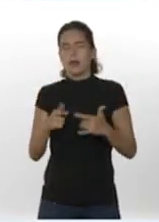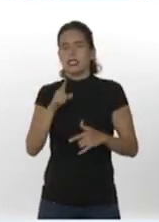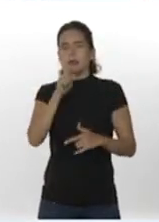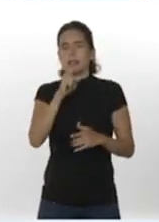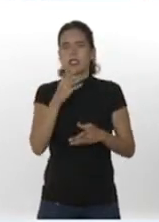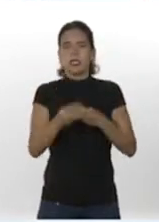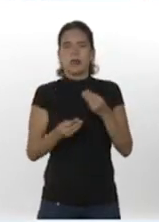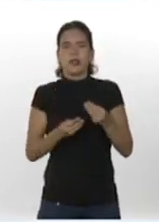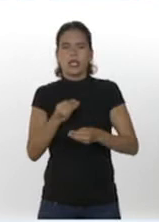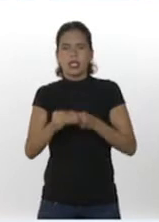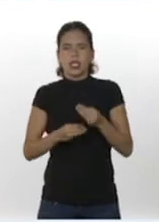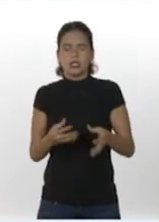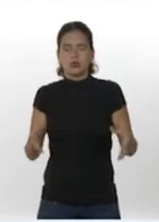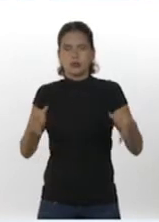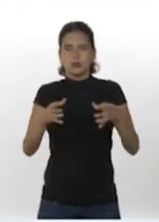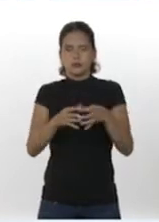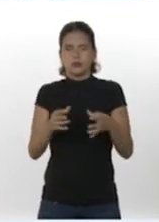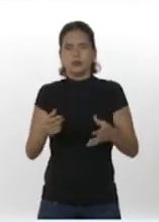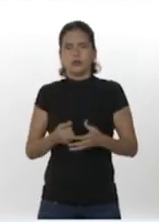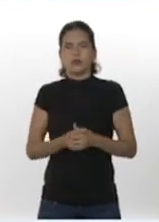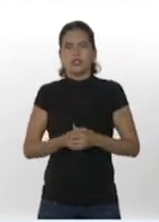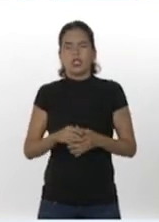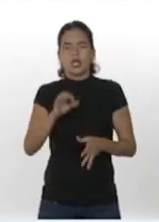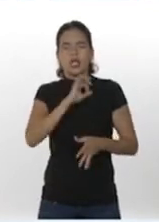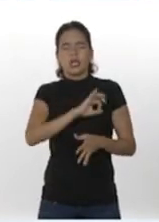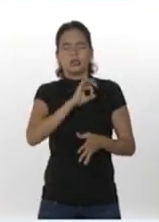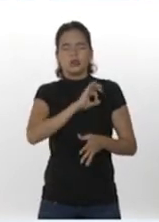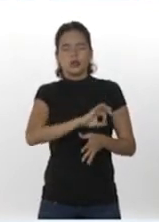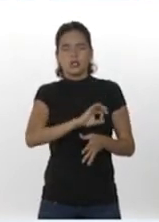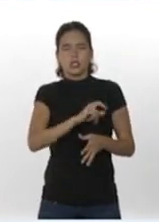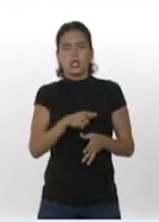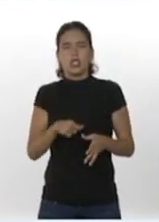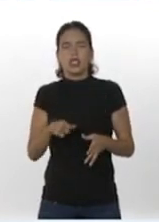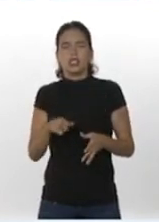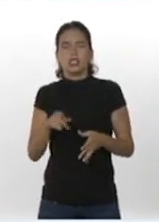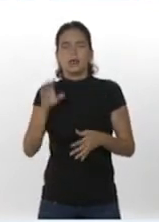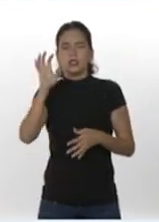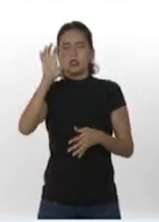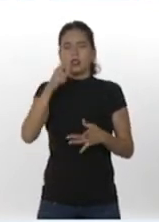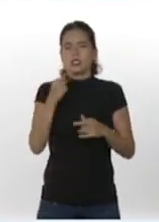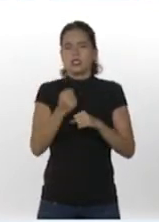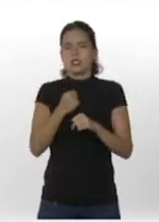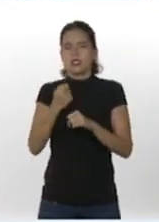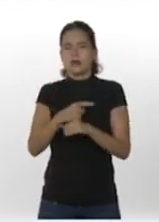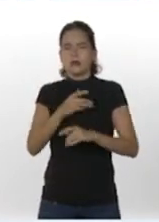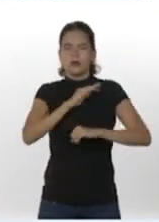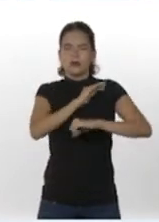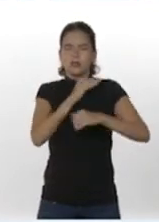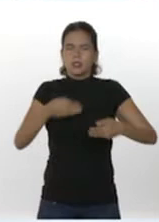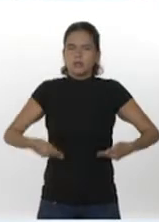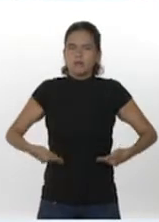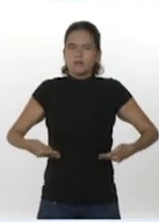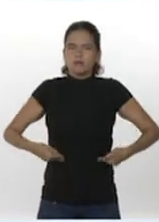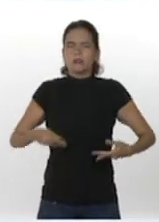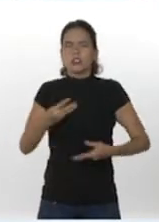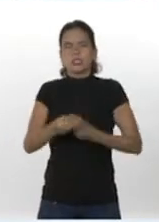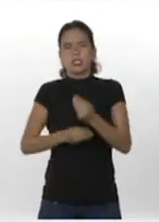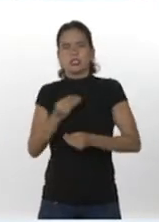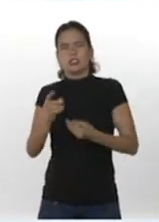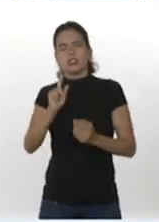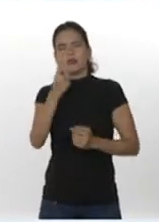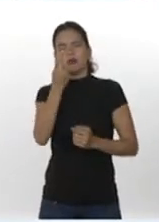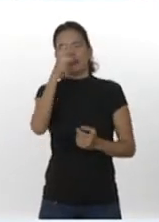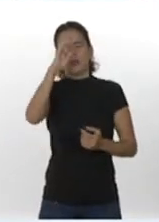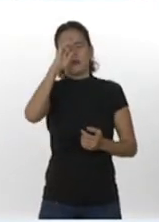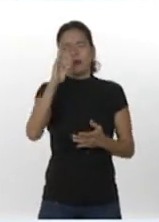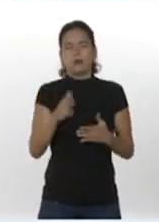de haber hecho la Junta Patriótica, la Sociedad Patriótica, se trabajó para esforzarse y crear esa primera república,